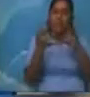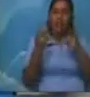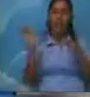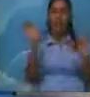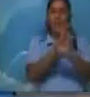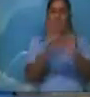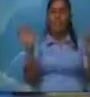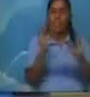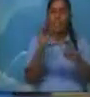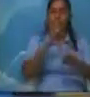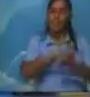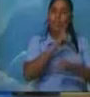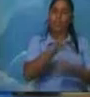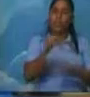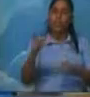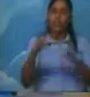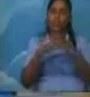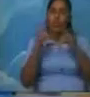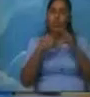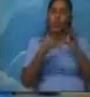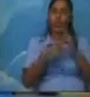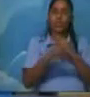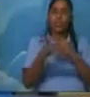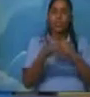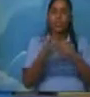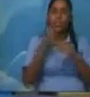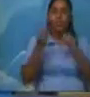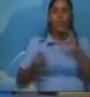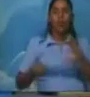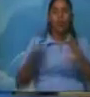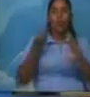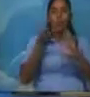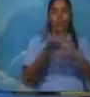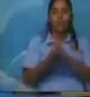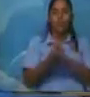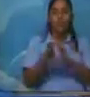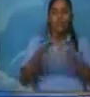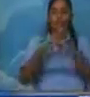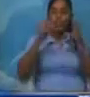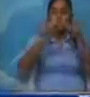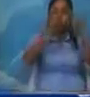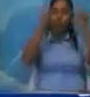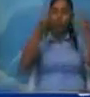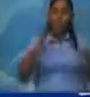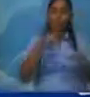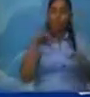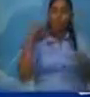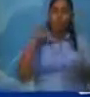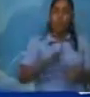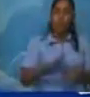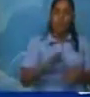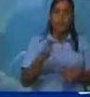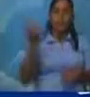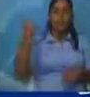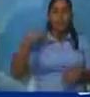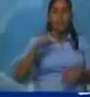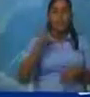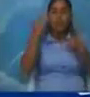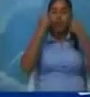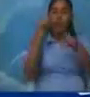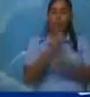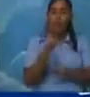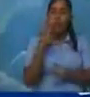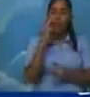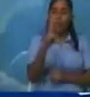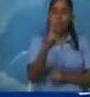nada de esas cosas que le han ofrecido a los dioses muertos que tienen ojos y